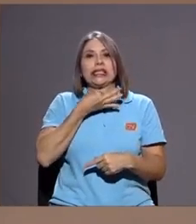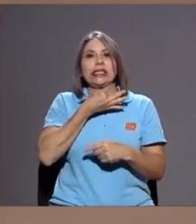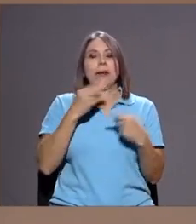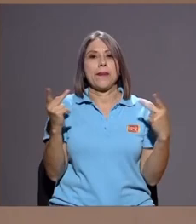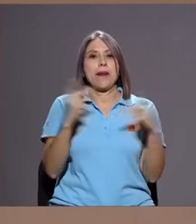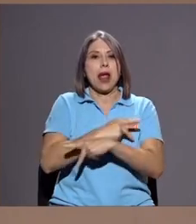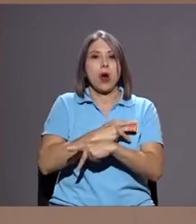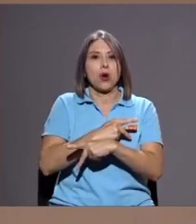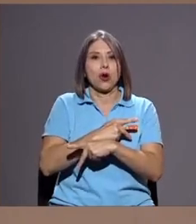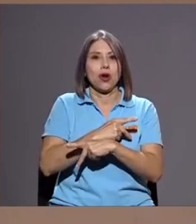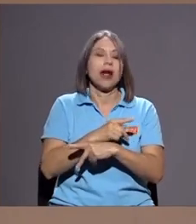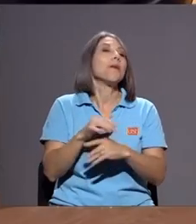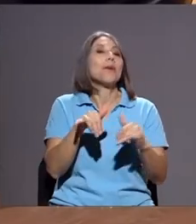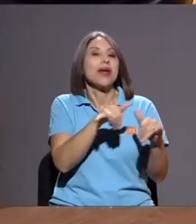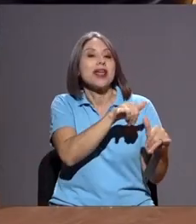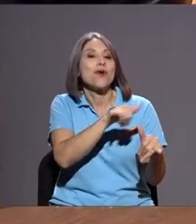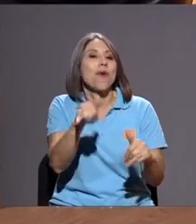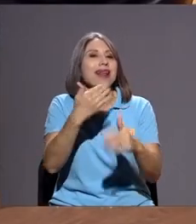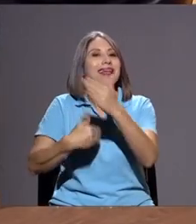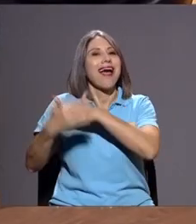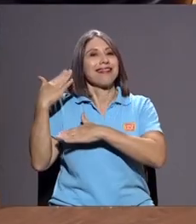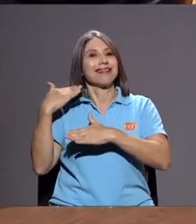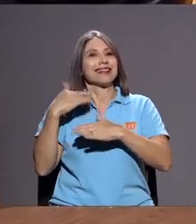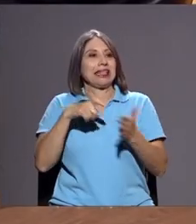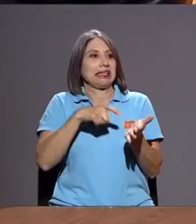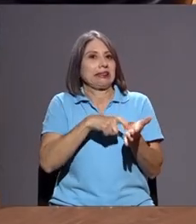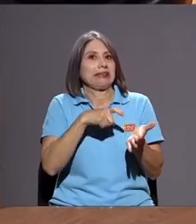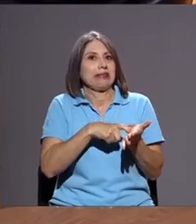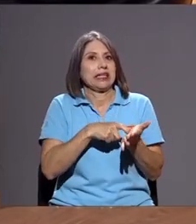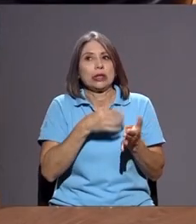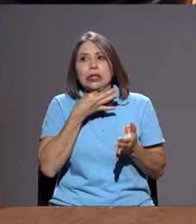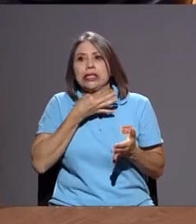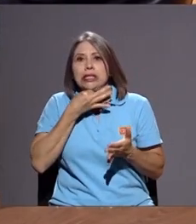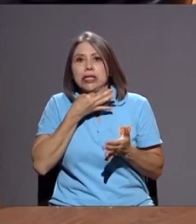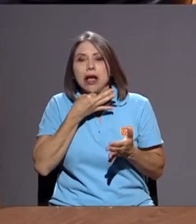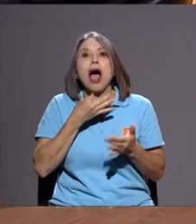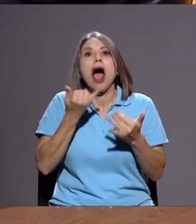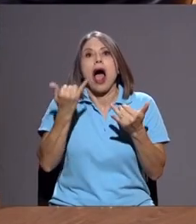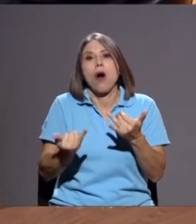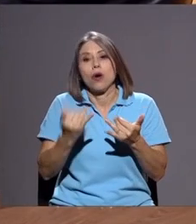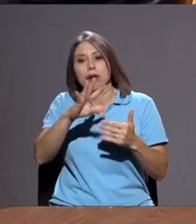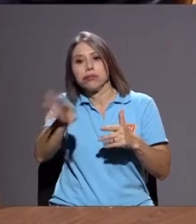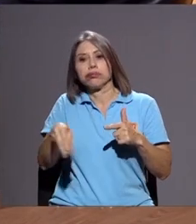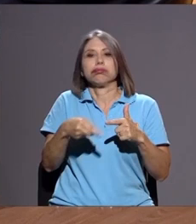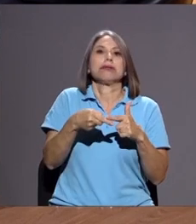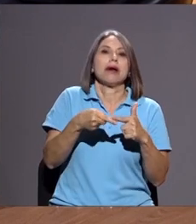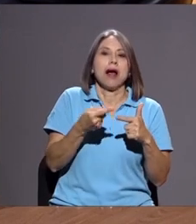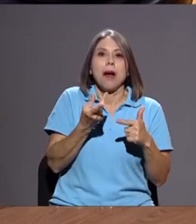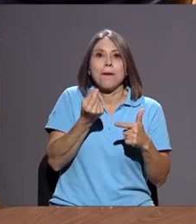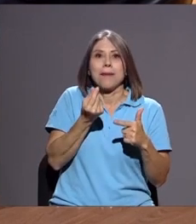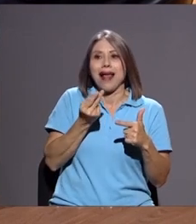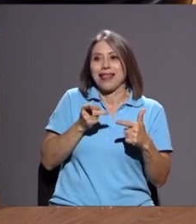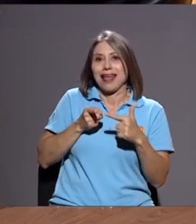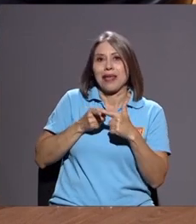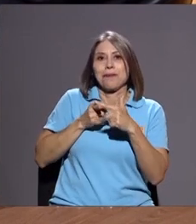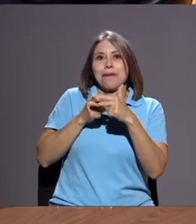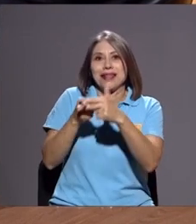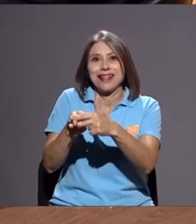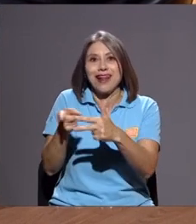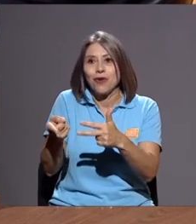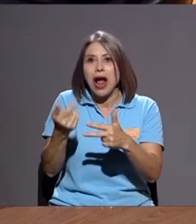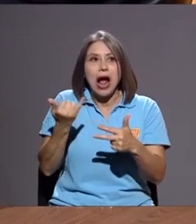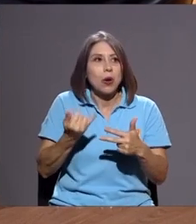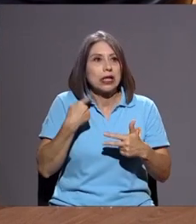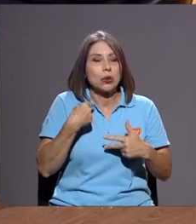situación que tenía inicialmente más con el peso de tener que pagar la deuda que contraje para poder hacerle frente a esas necesidades